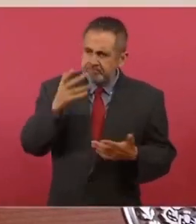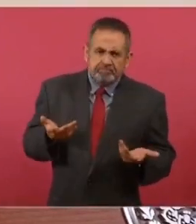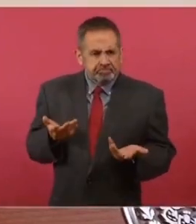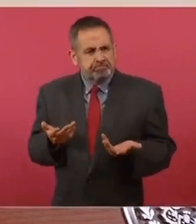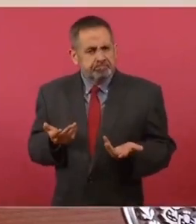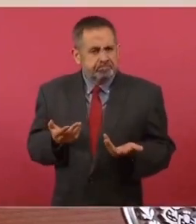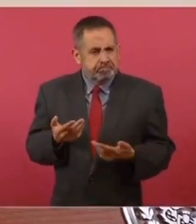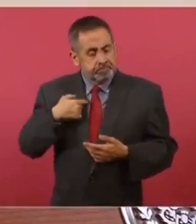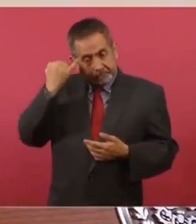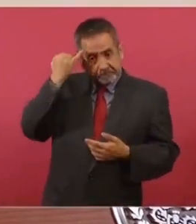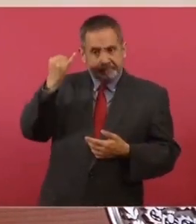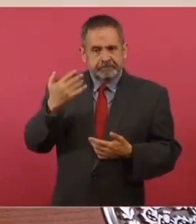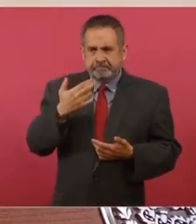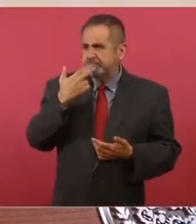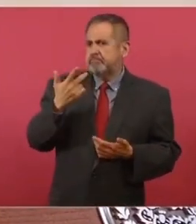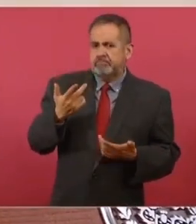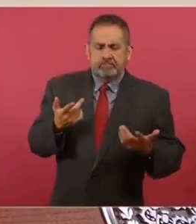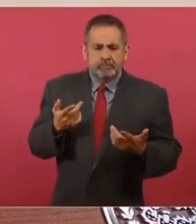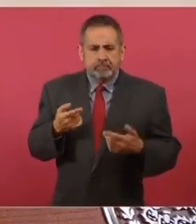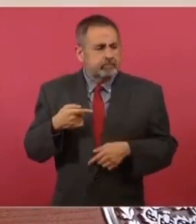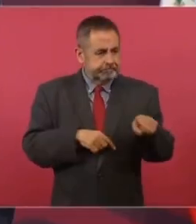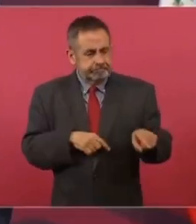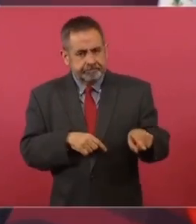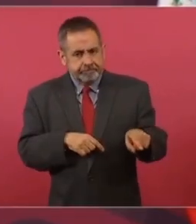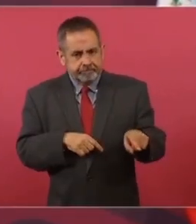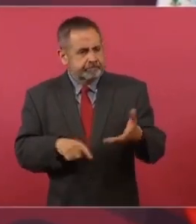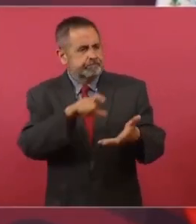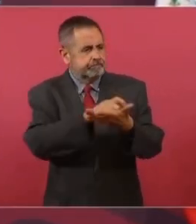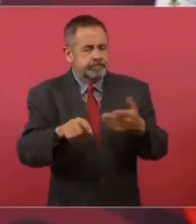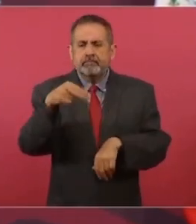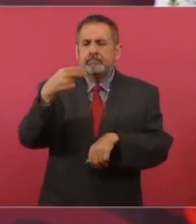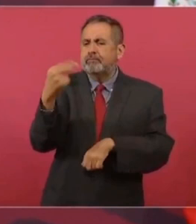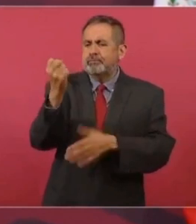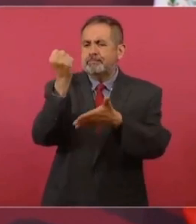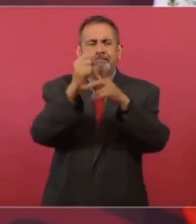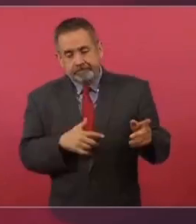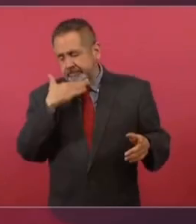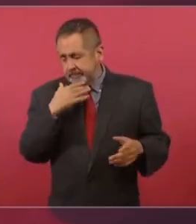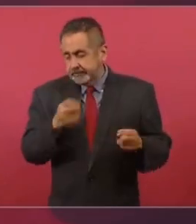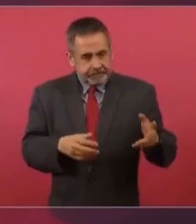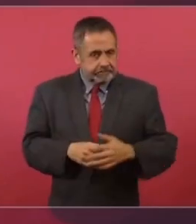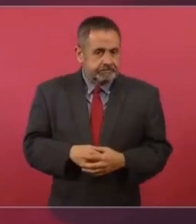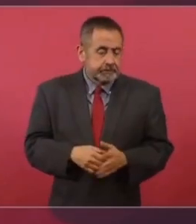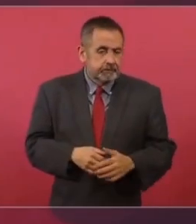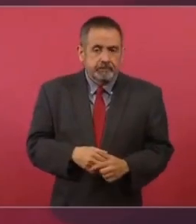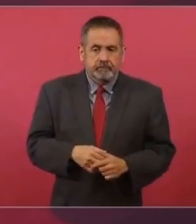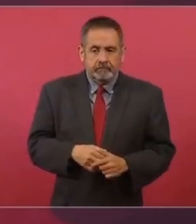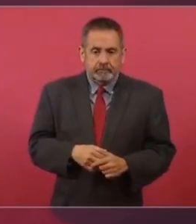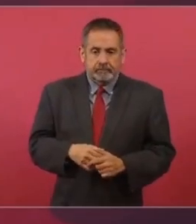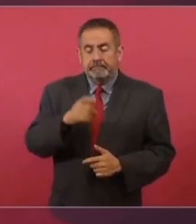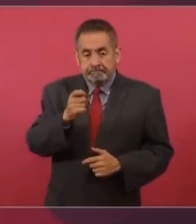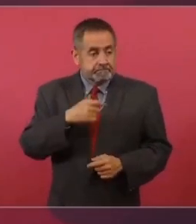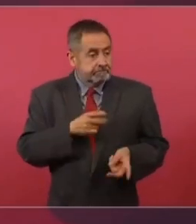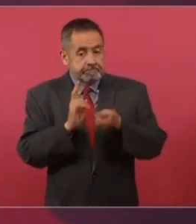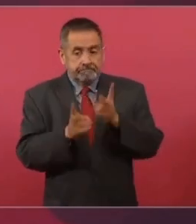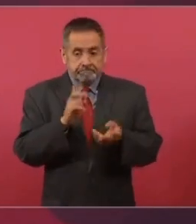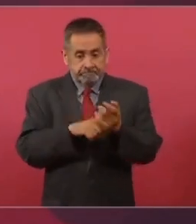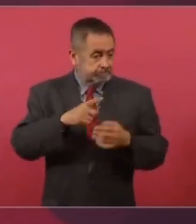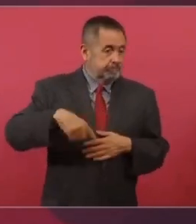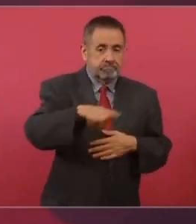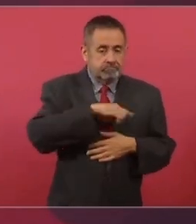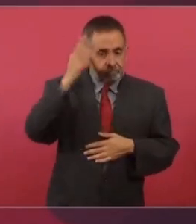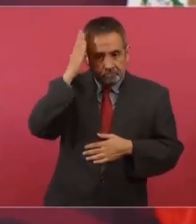qué no se les compra a los trabajadores la marca, la Mexicana? Además, es un símbolo. Entonces, hablamos con